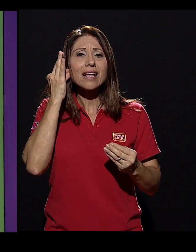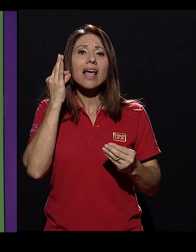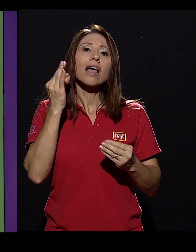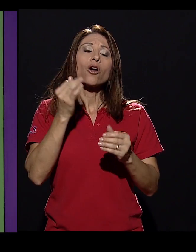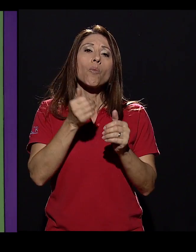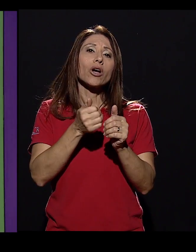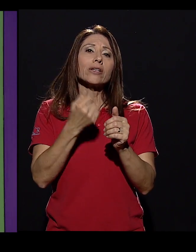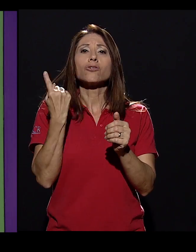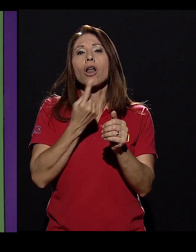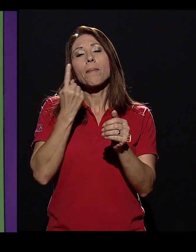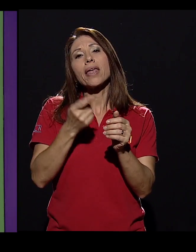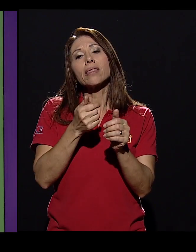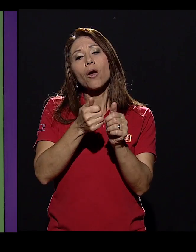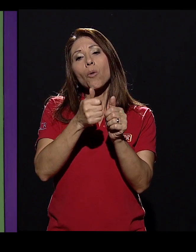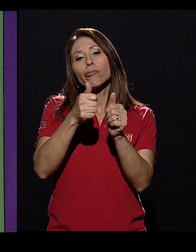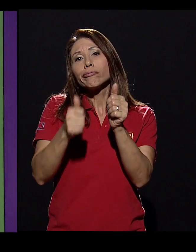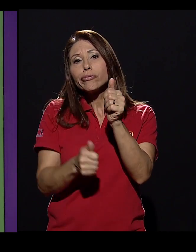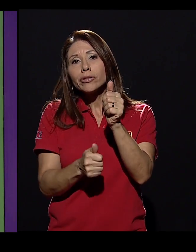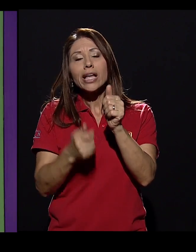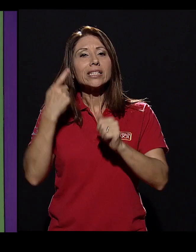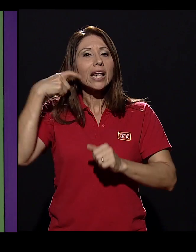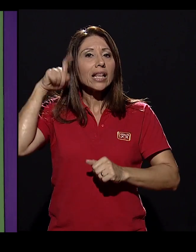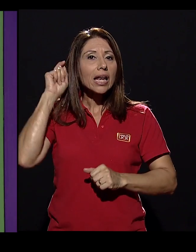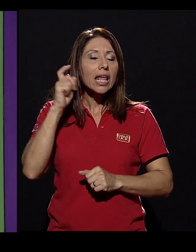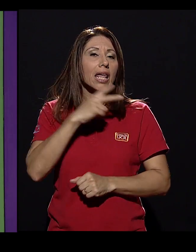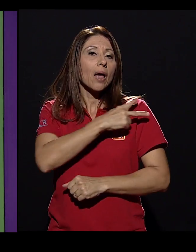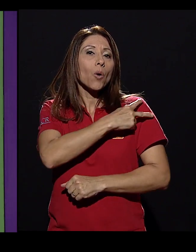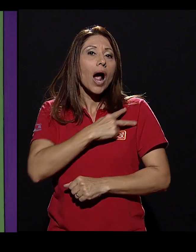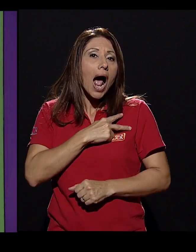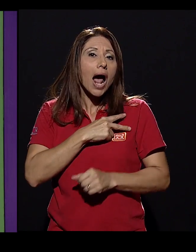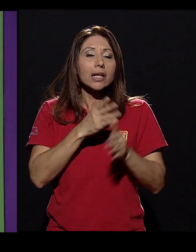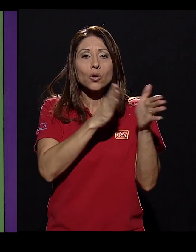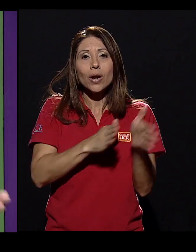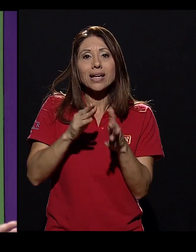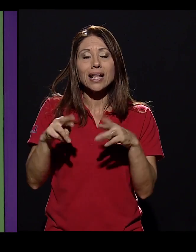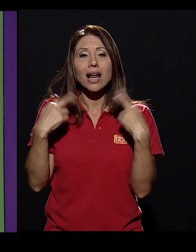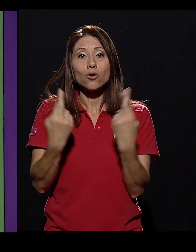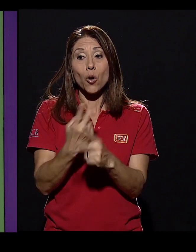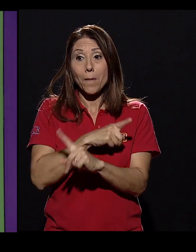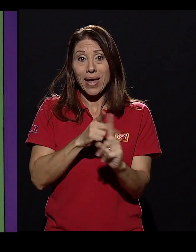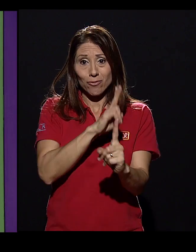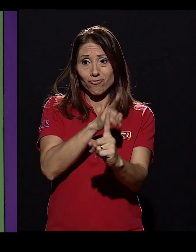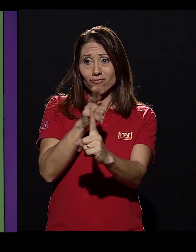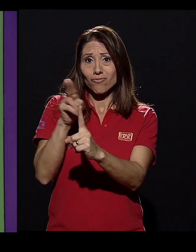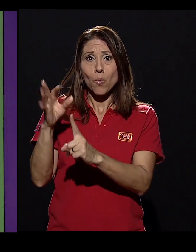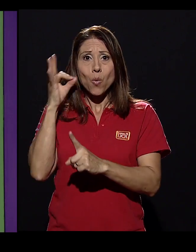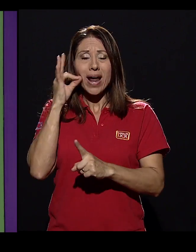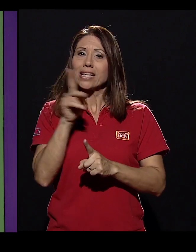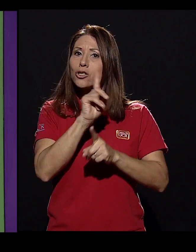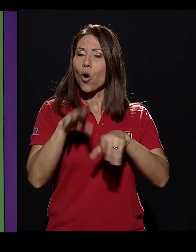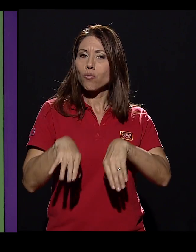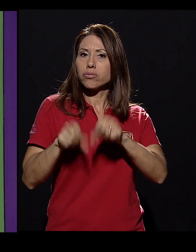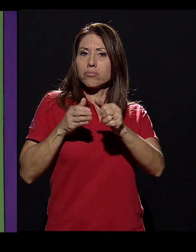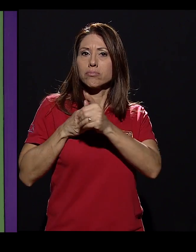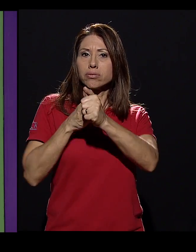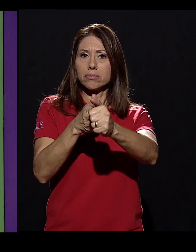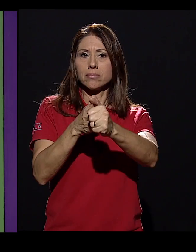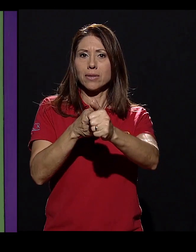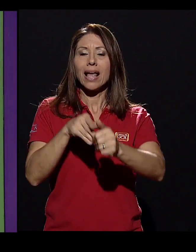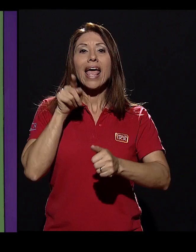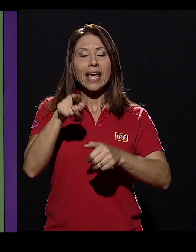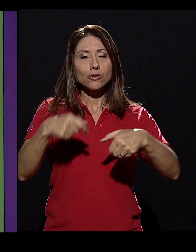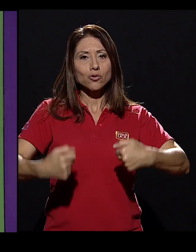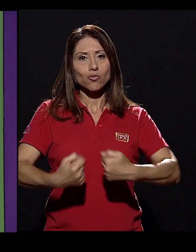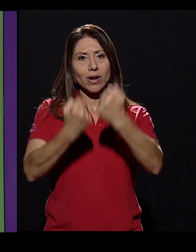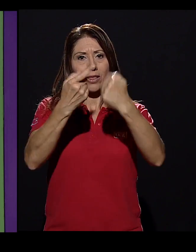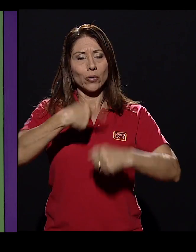están relegadas al campo de la secretaría, las vocales, las que organizan la reunión y no están ejerciendo el liderazgo real del movimiento. Y